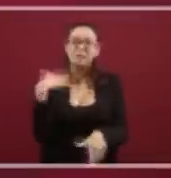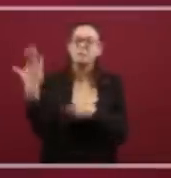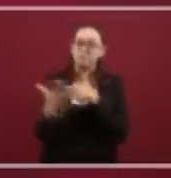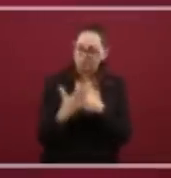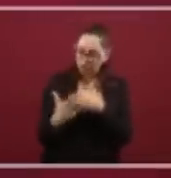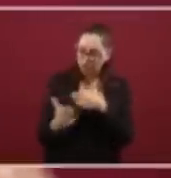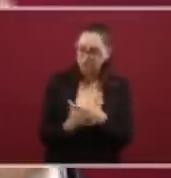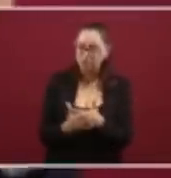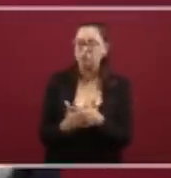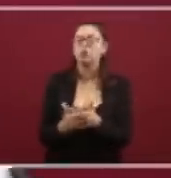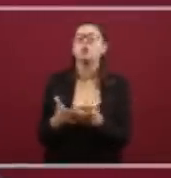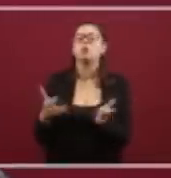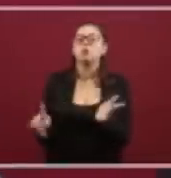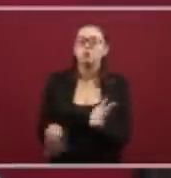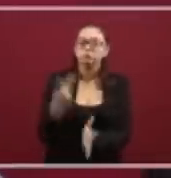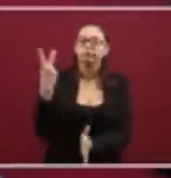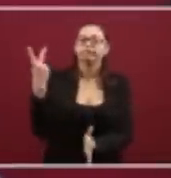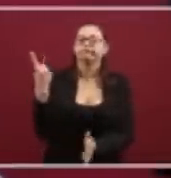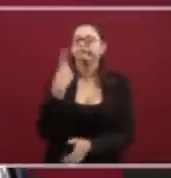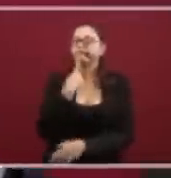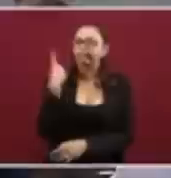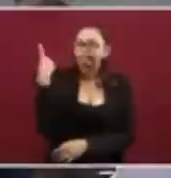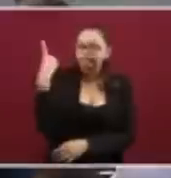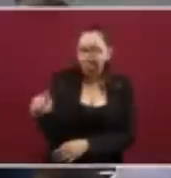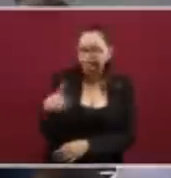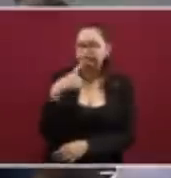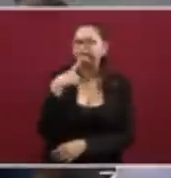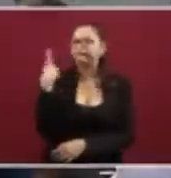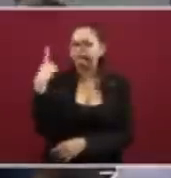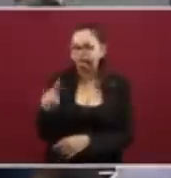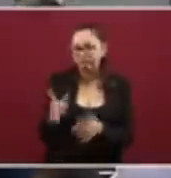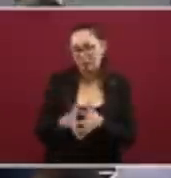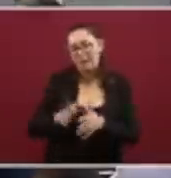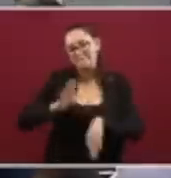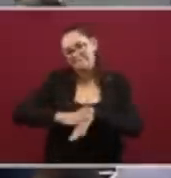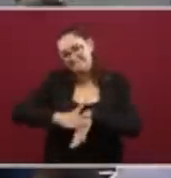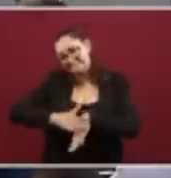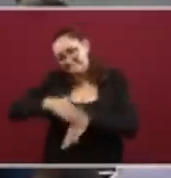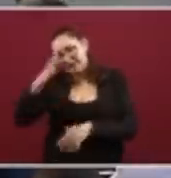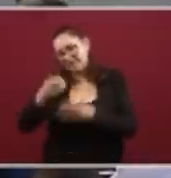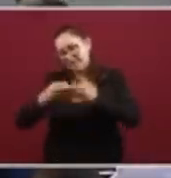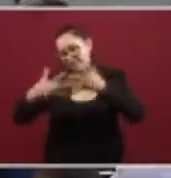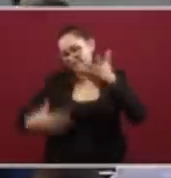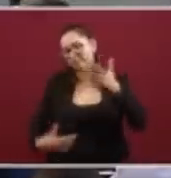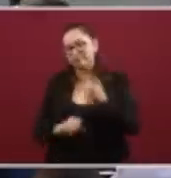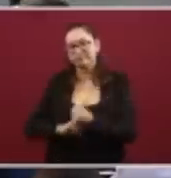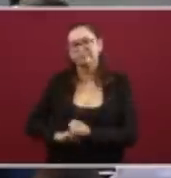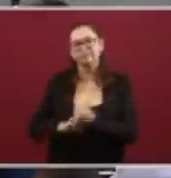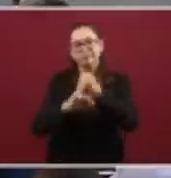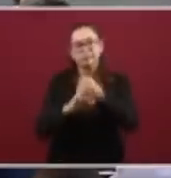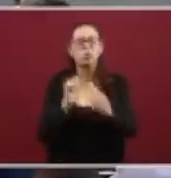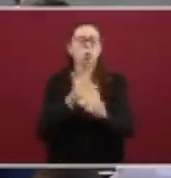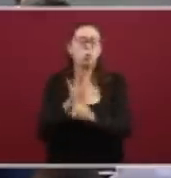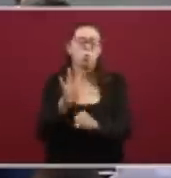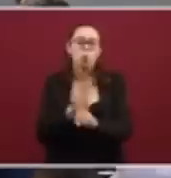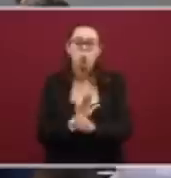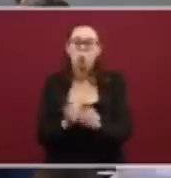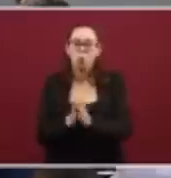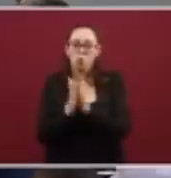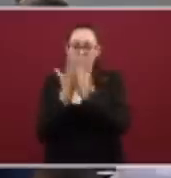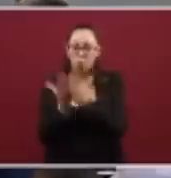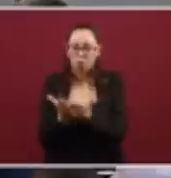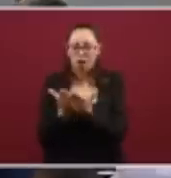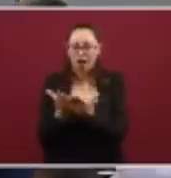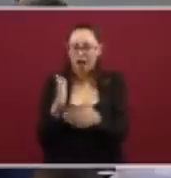puntual les diremos cómo estamos haciendo la ratificación la ampliación y el reforzamiento cuál es el documento guía que usted podría